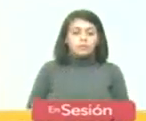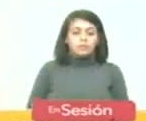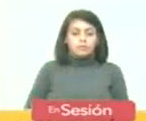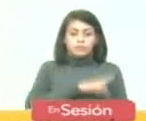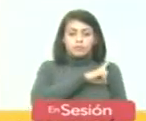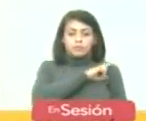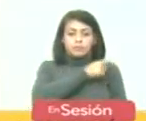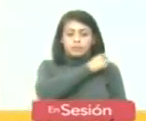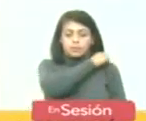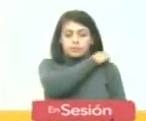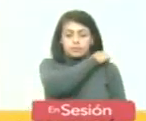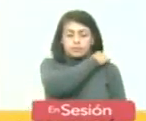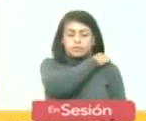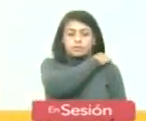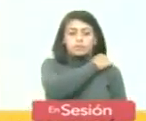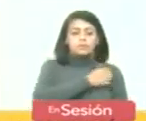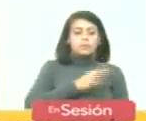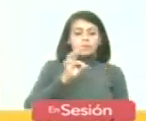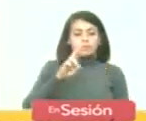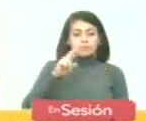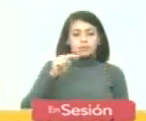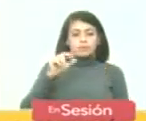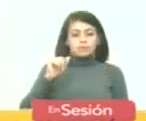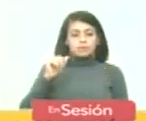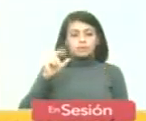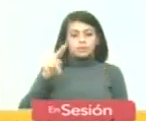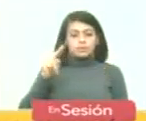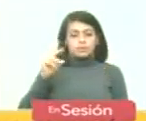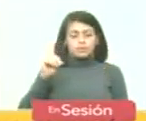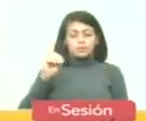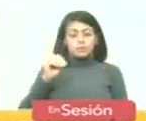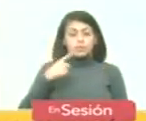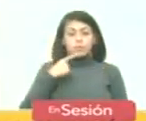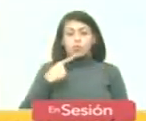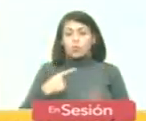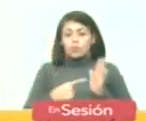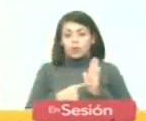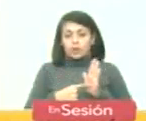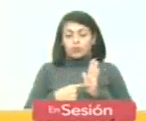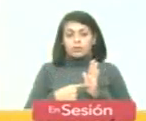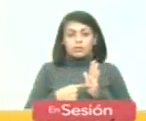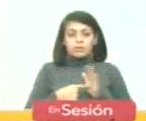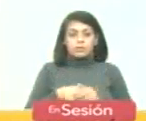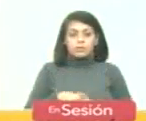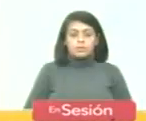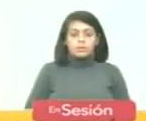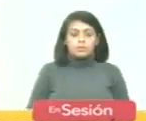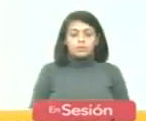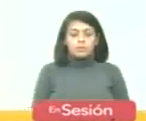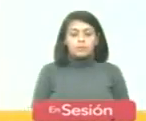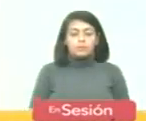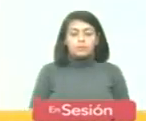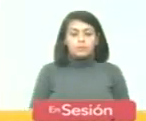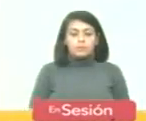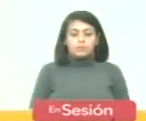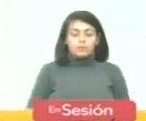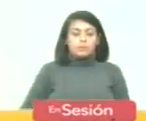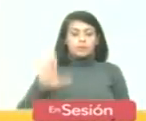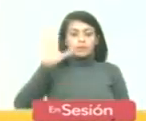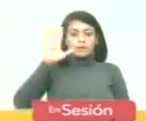jefe Fernando Soto Rojas. Irén cumplió lo que prometió y